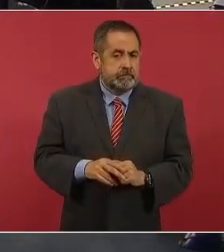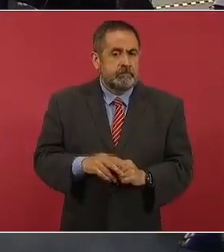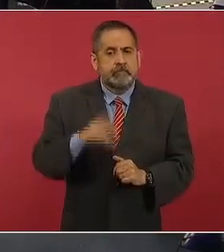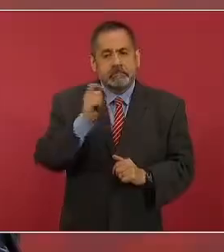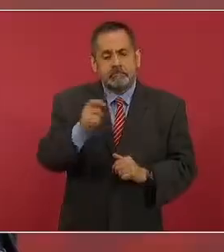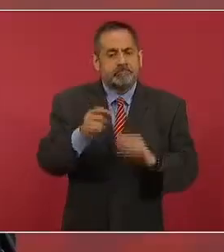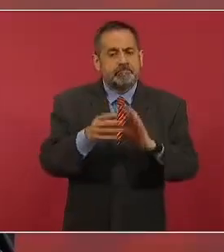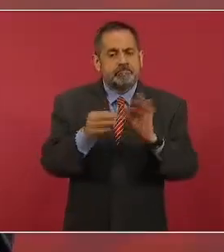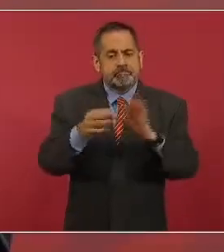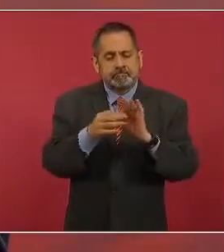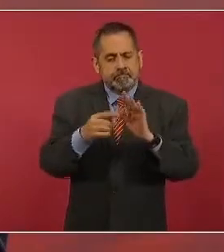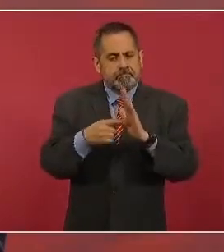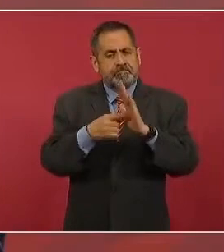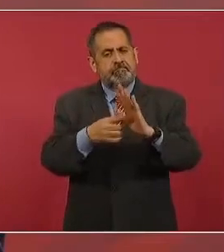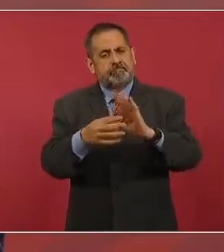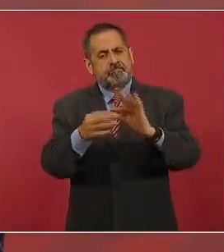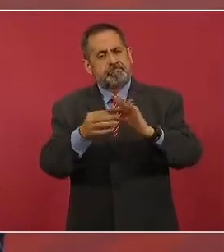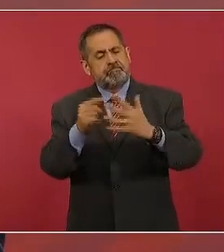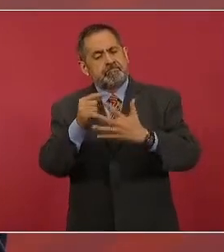una explicación,